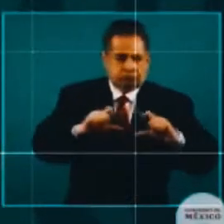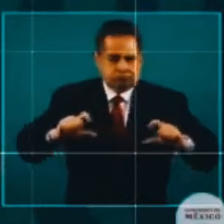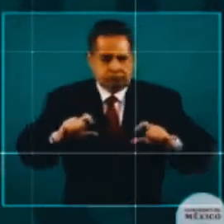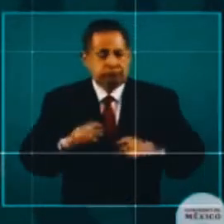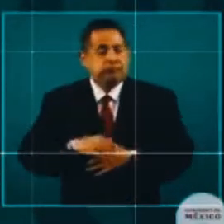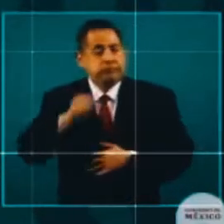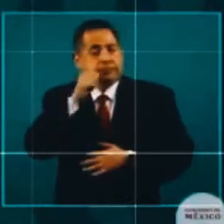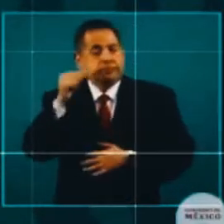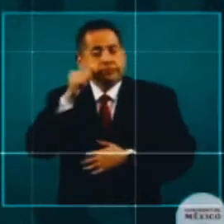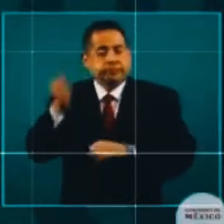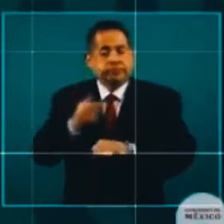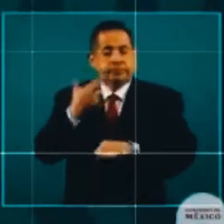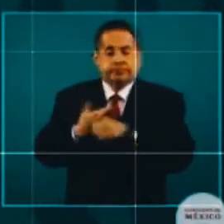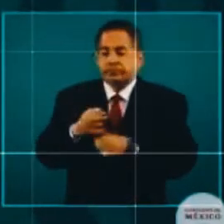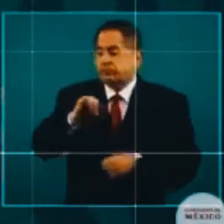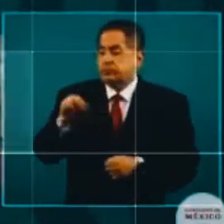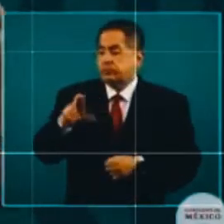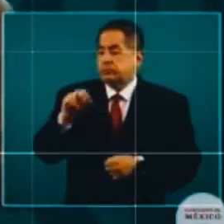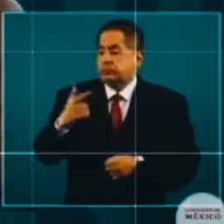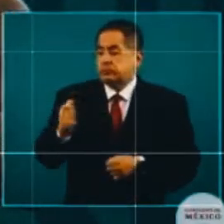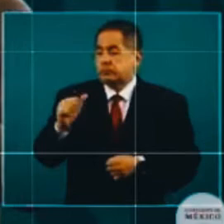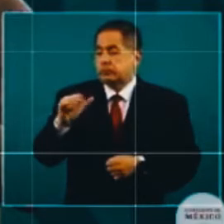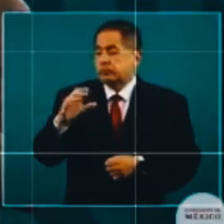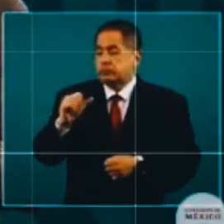el secretario Jorge Alcocer Varela